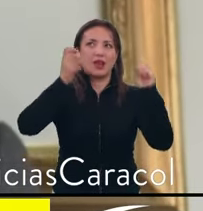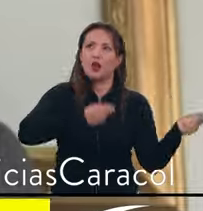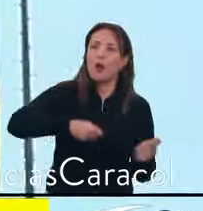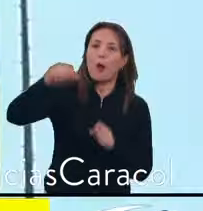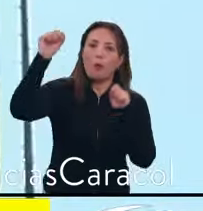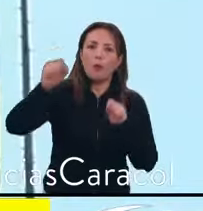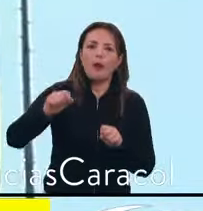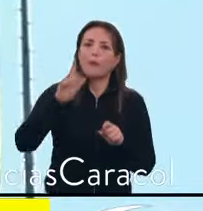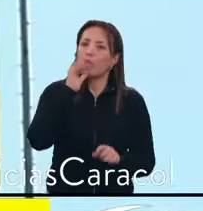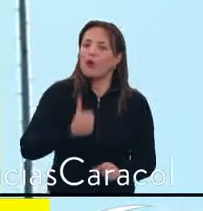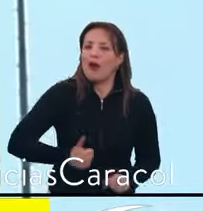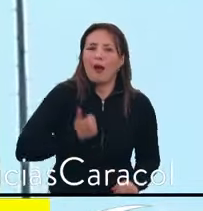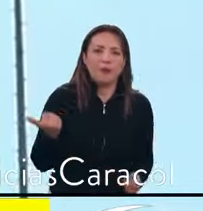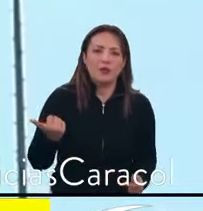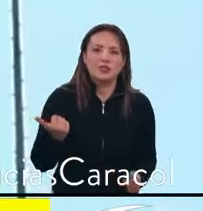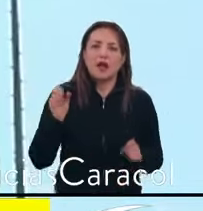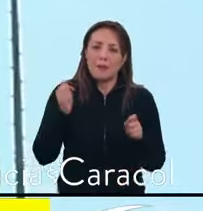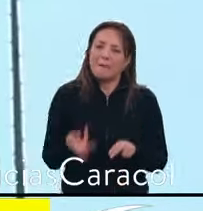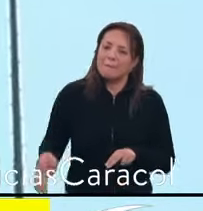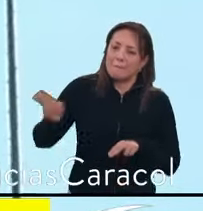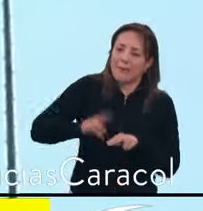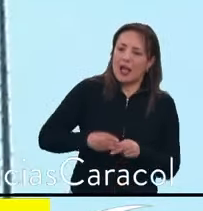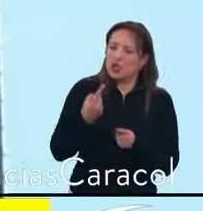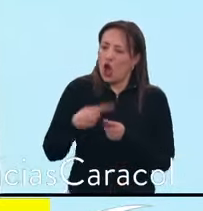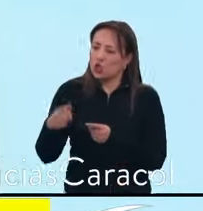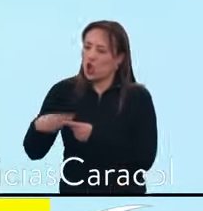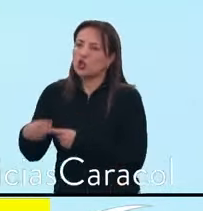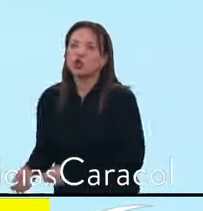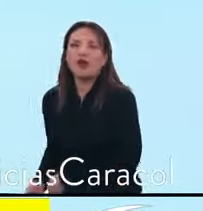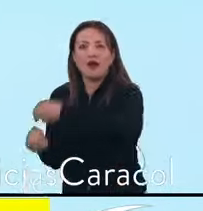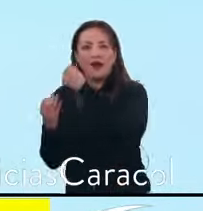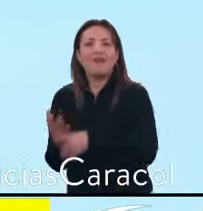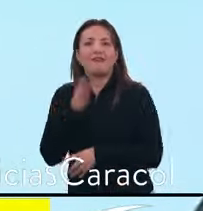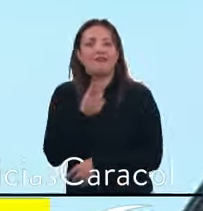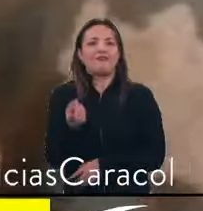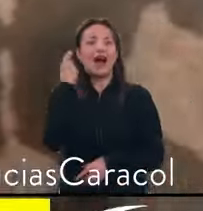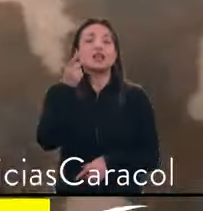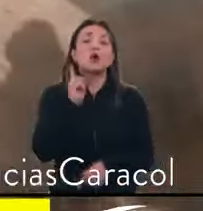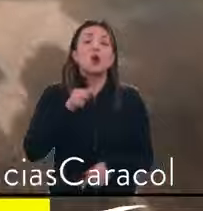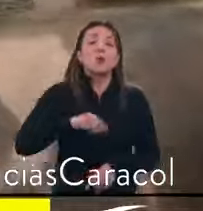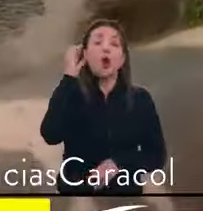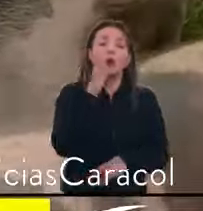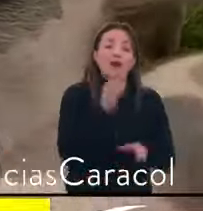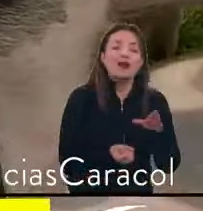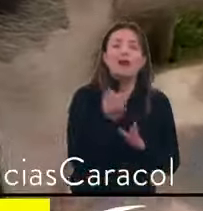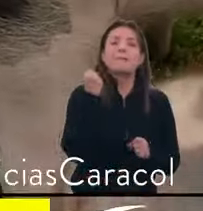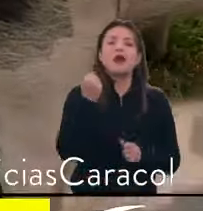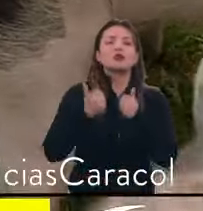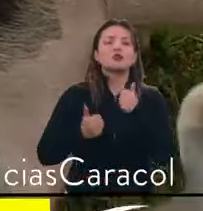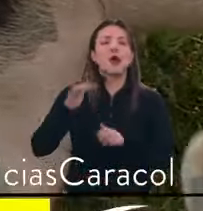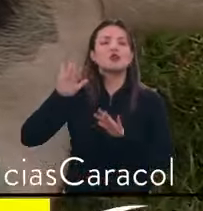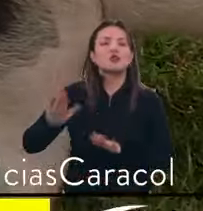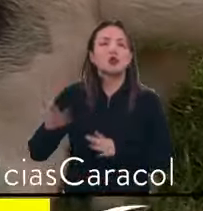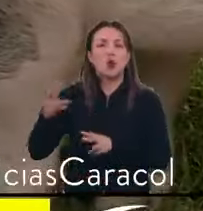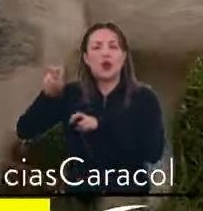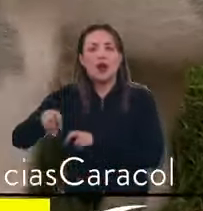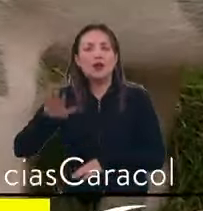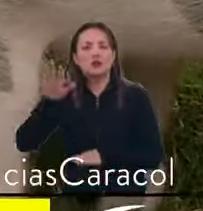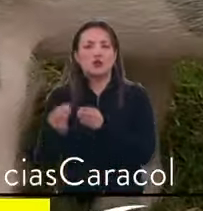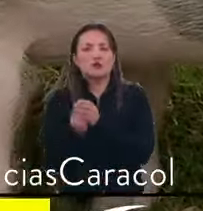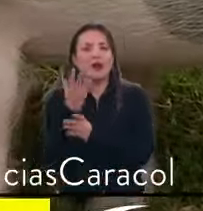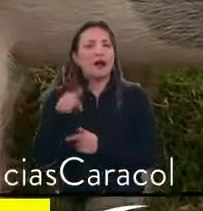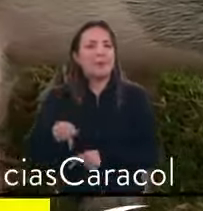lo aprovechamos para diversificar, para ampliar sus exportaciones. Esa falta de producción se siente en los porcicultores colombianos. En el 2011,